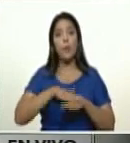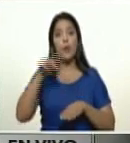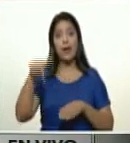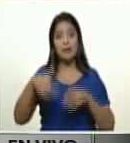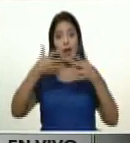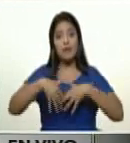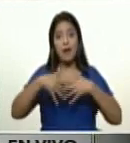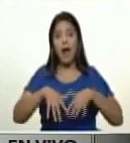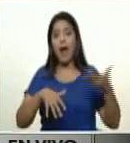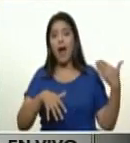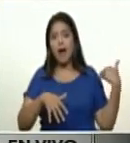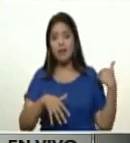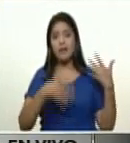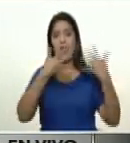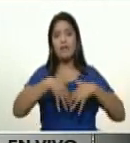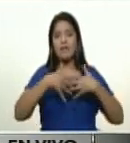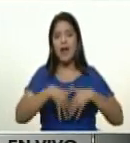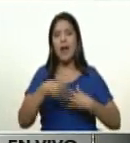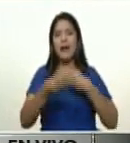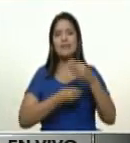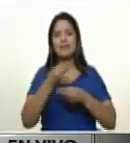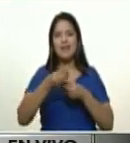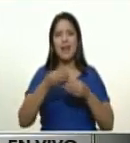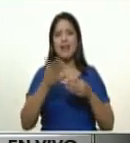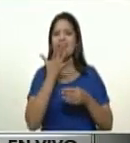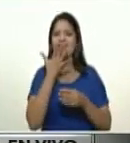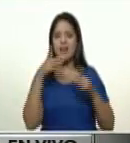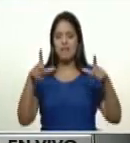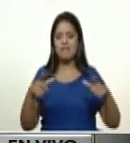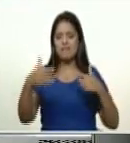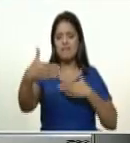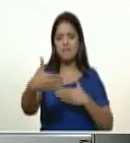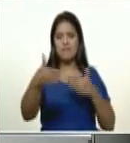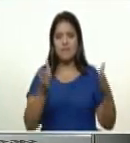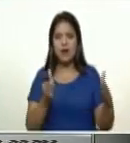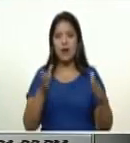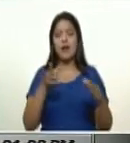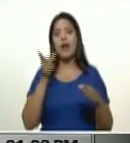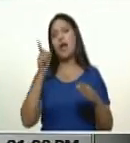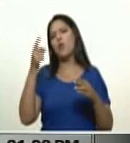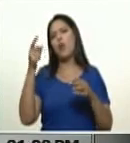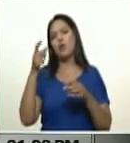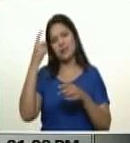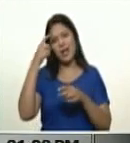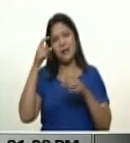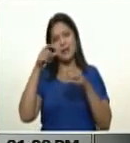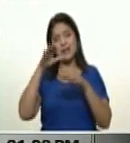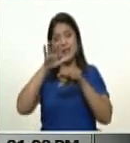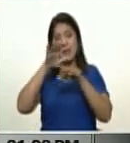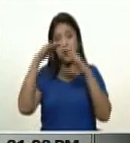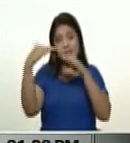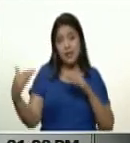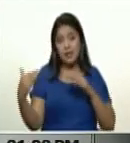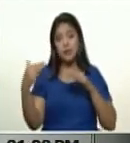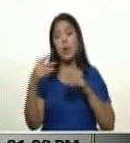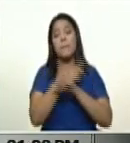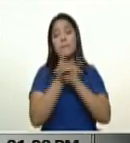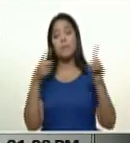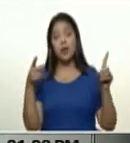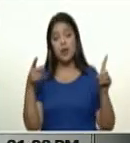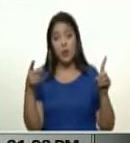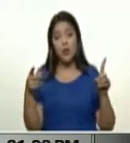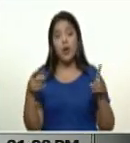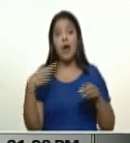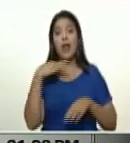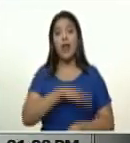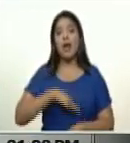anteriormente era de fábrica de caico, baldosa, fachada y teja plana, lo cual correcto. En su momento la Gran